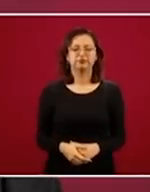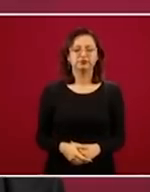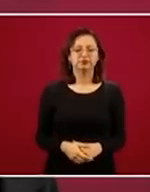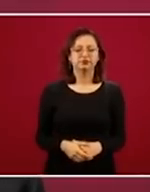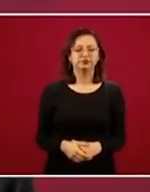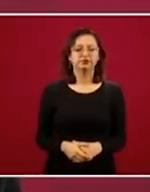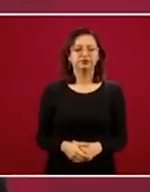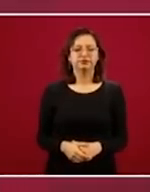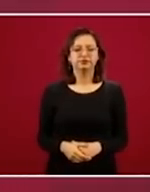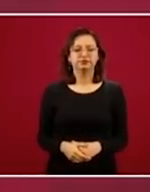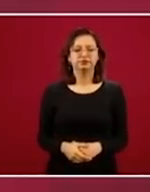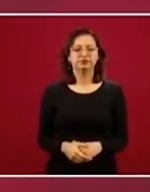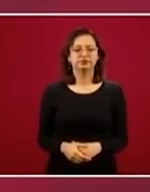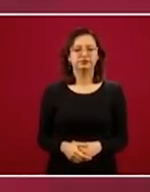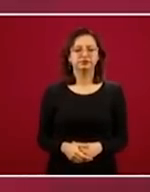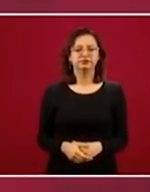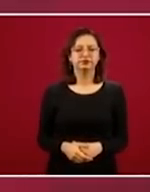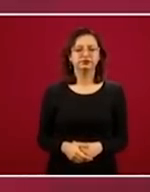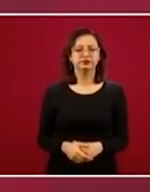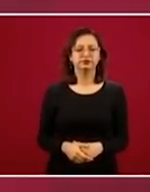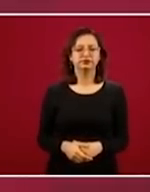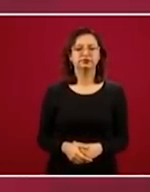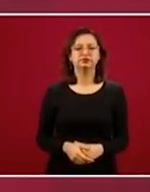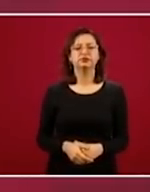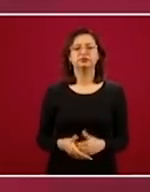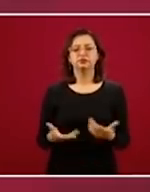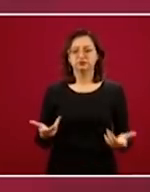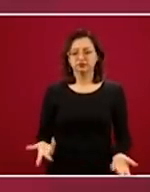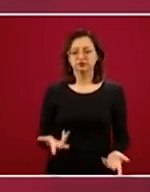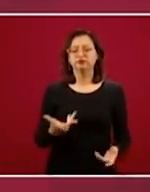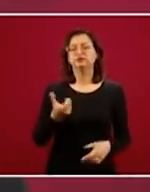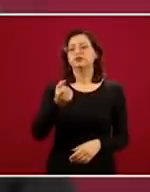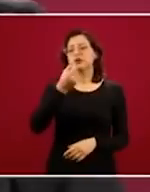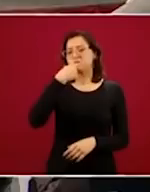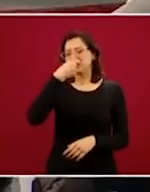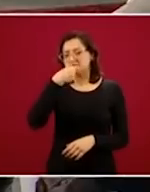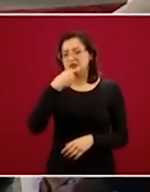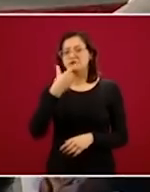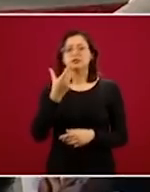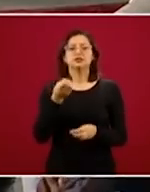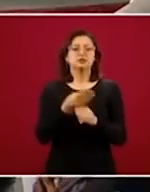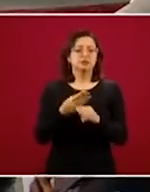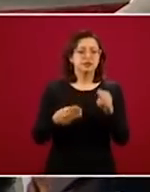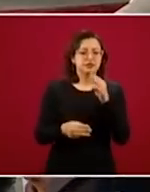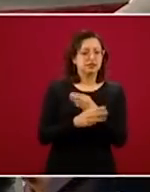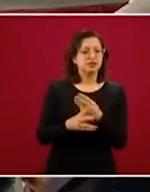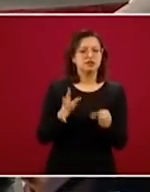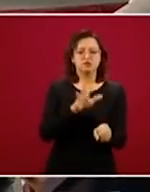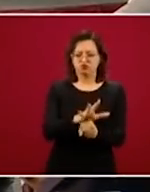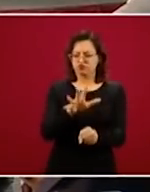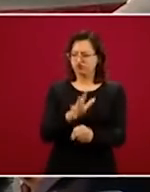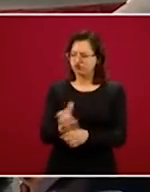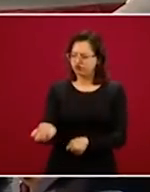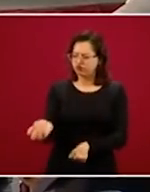podamos garantizar el abasto de los medicamentos